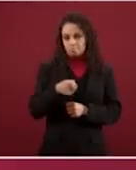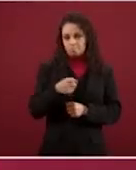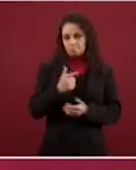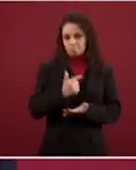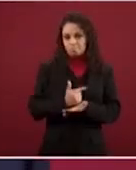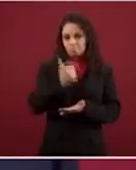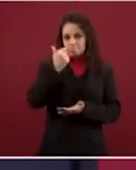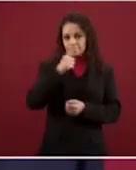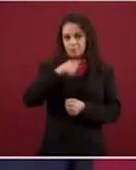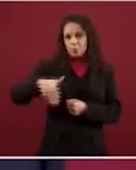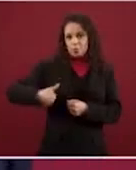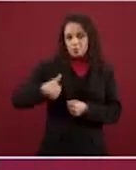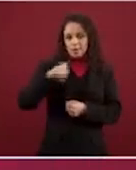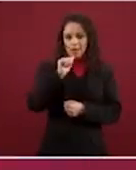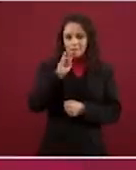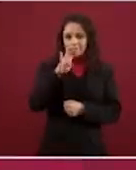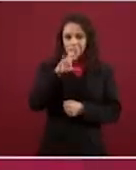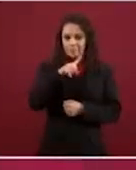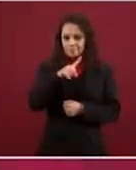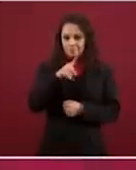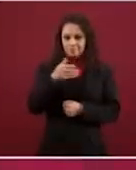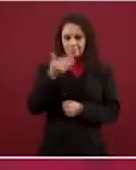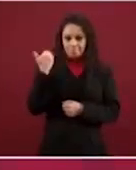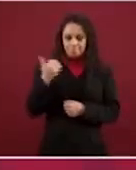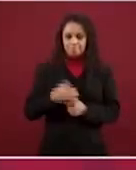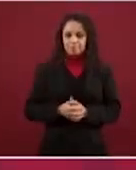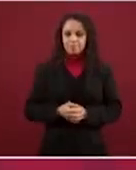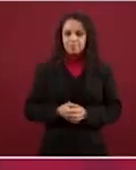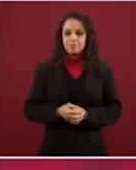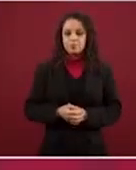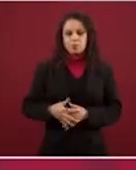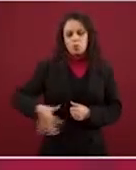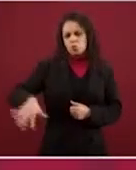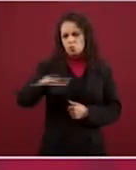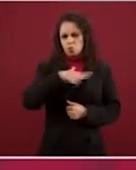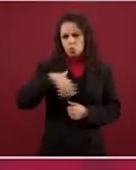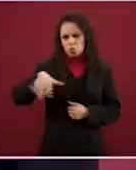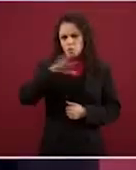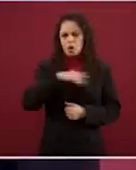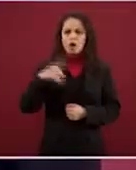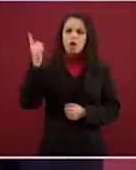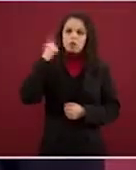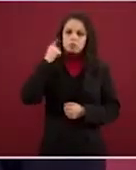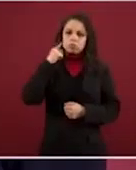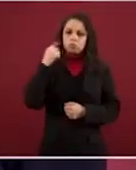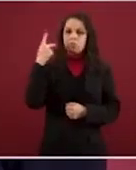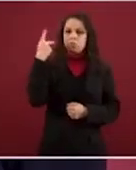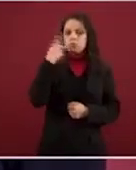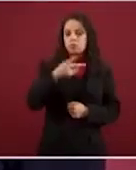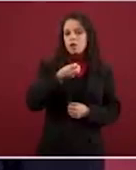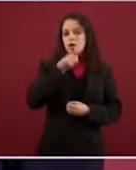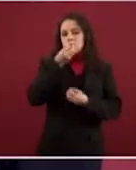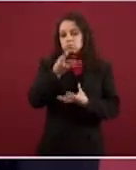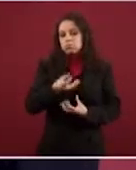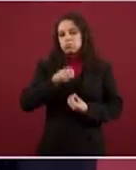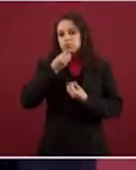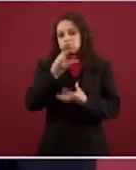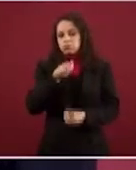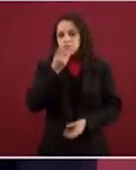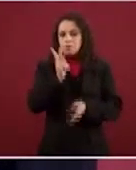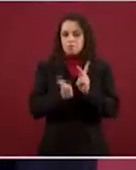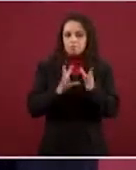de la guardería ABC en Hermosillo. Me reuní con ellos, con todos, escuchamos sus planteamientos, se va